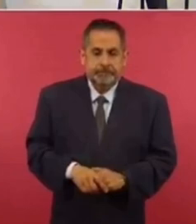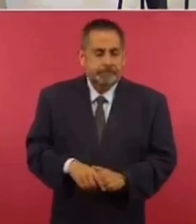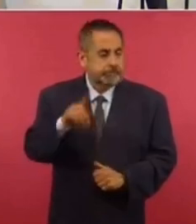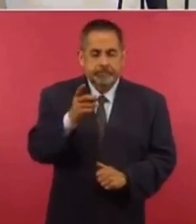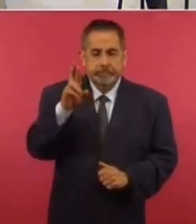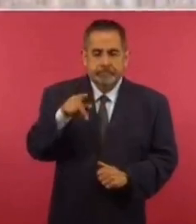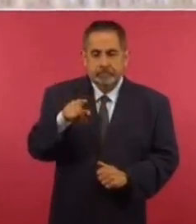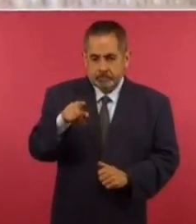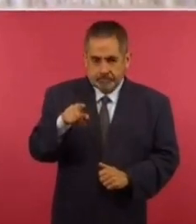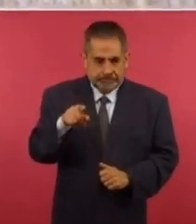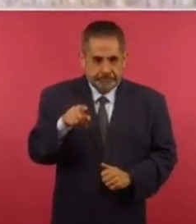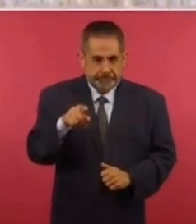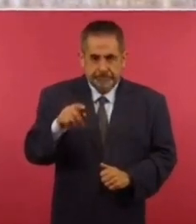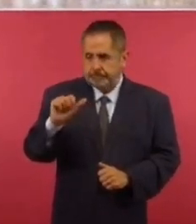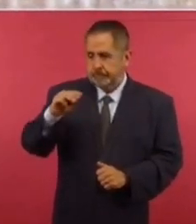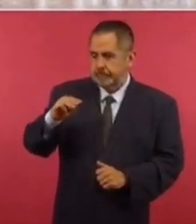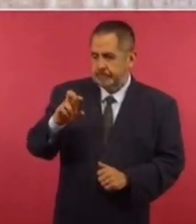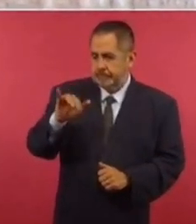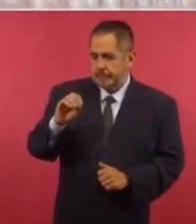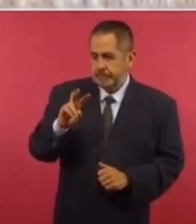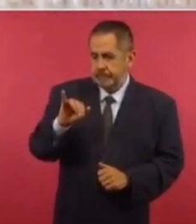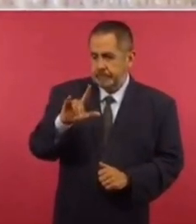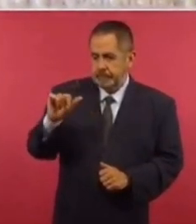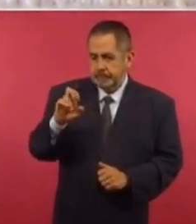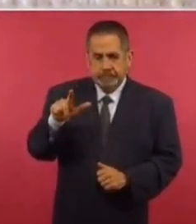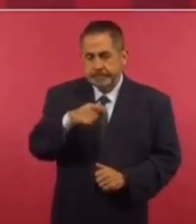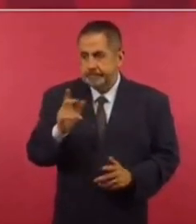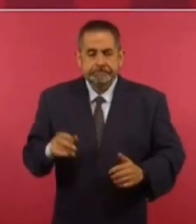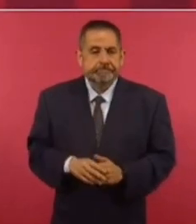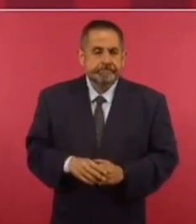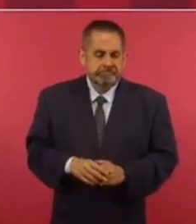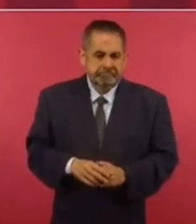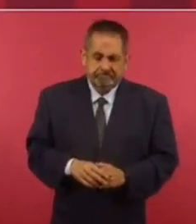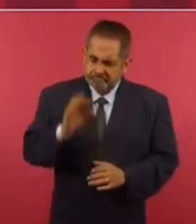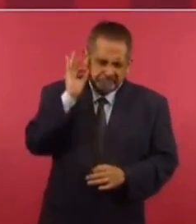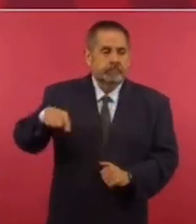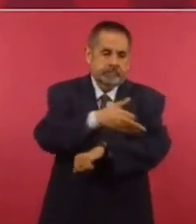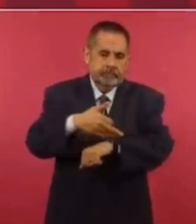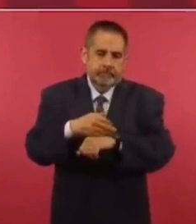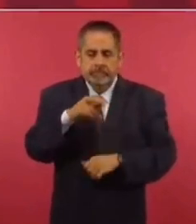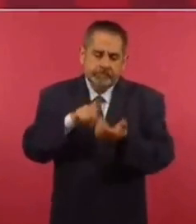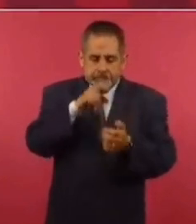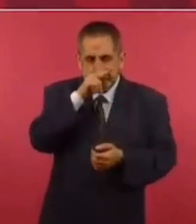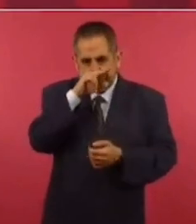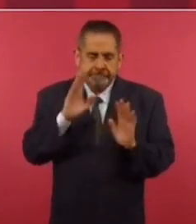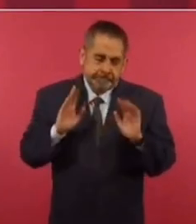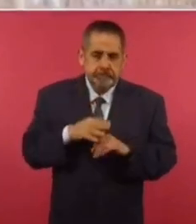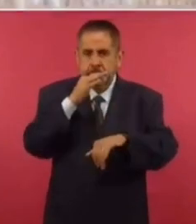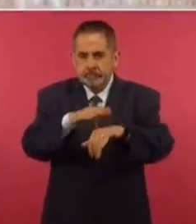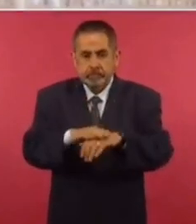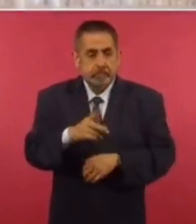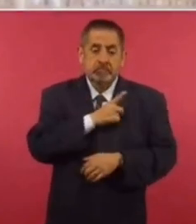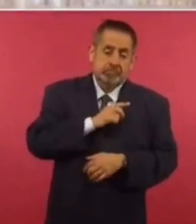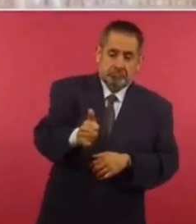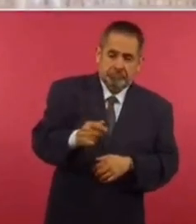doctor Américo Villarreal, una gente de primera, decente. Pero decirle al doctor que no está